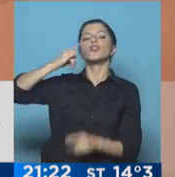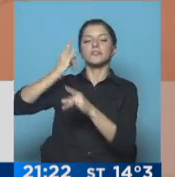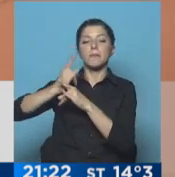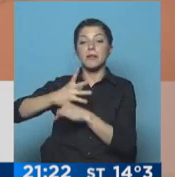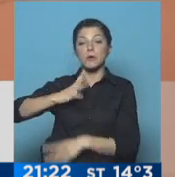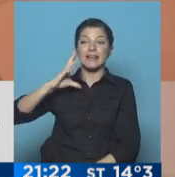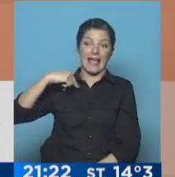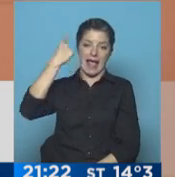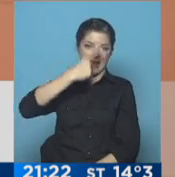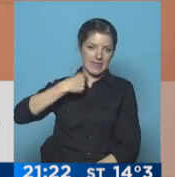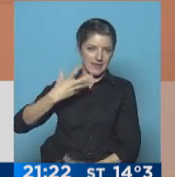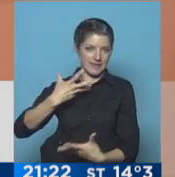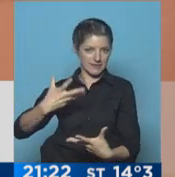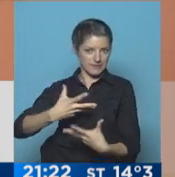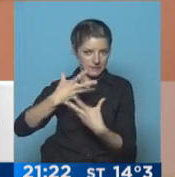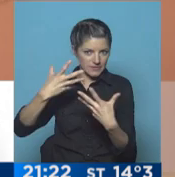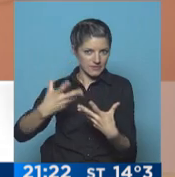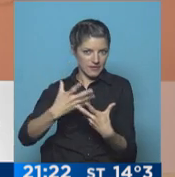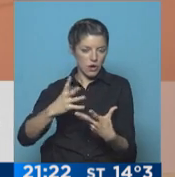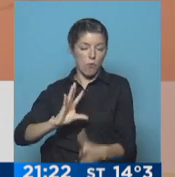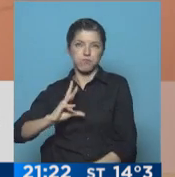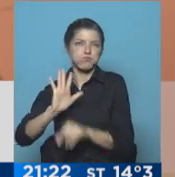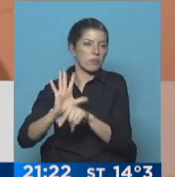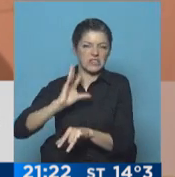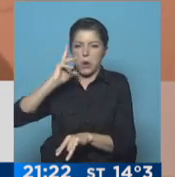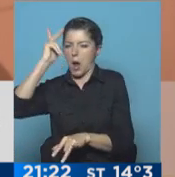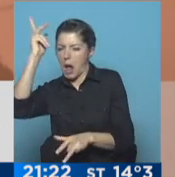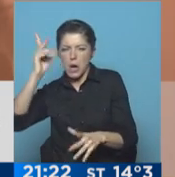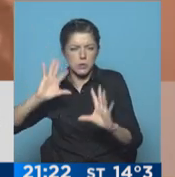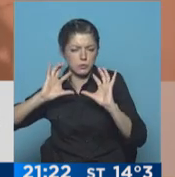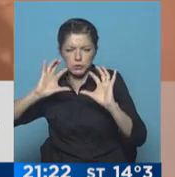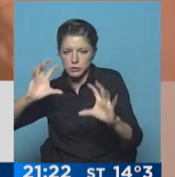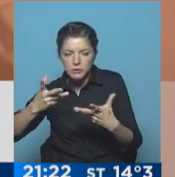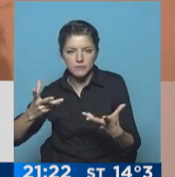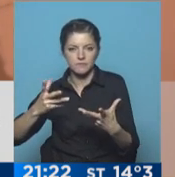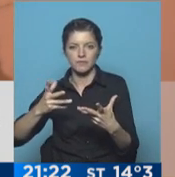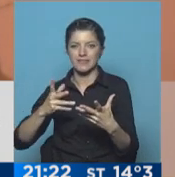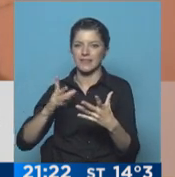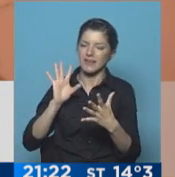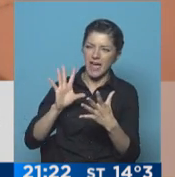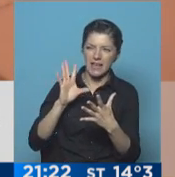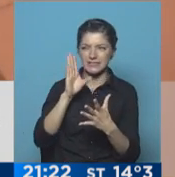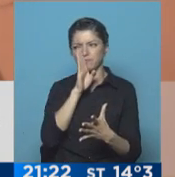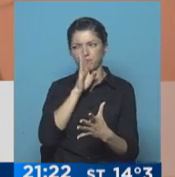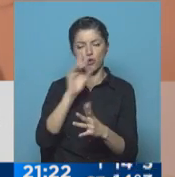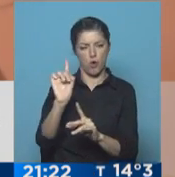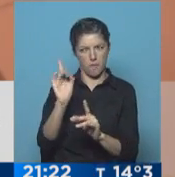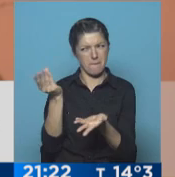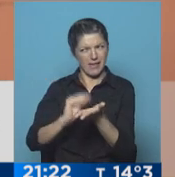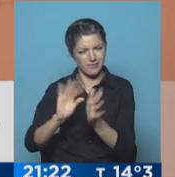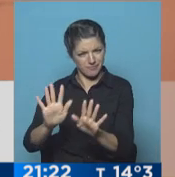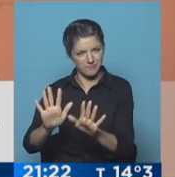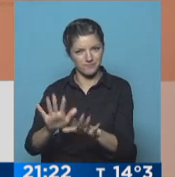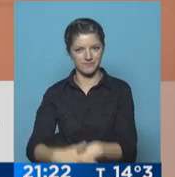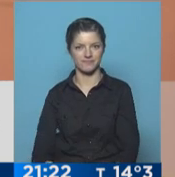de, le dije... como enojados, como crispados, serios, no, más que, un poquito más que serios.